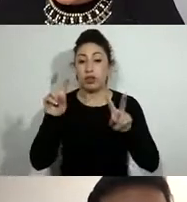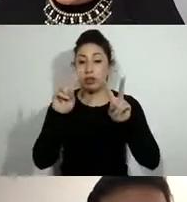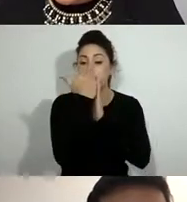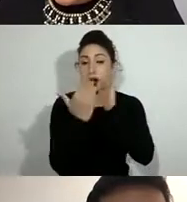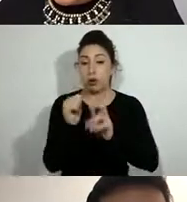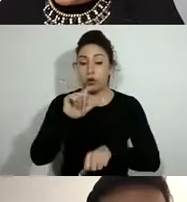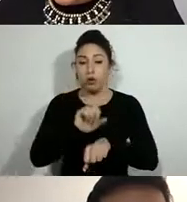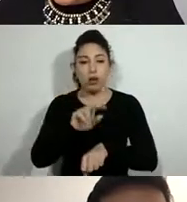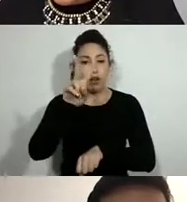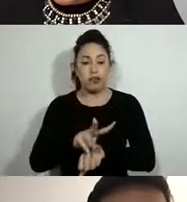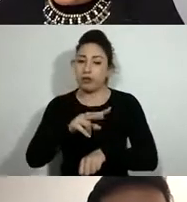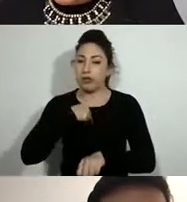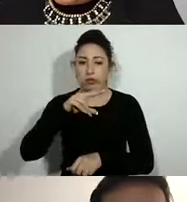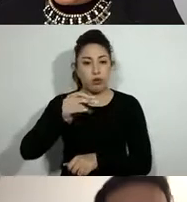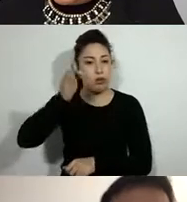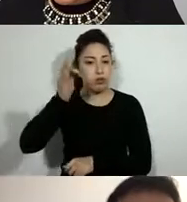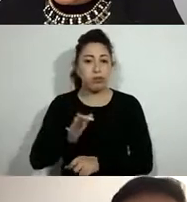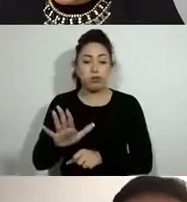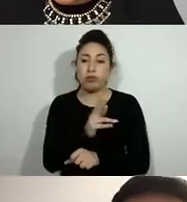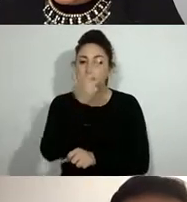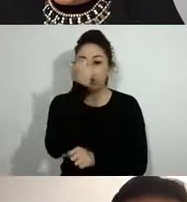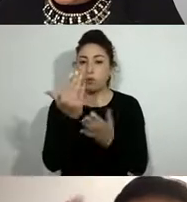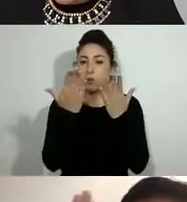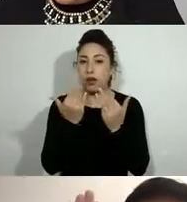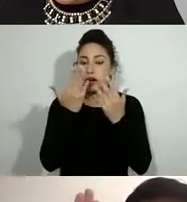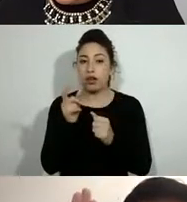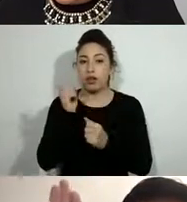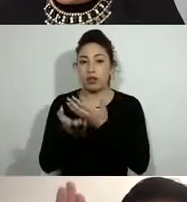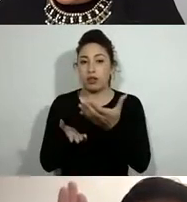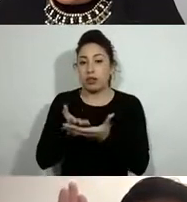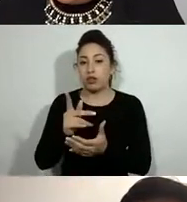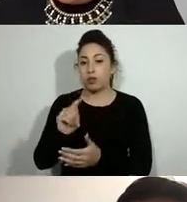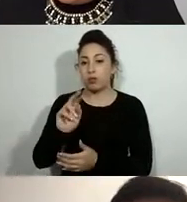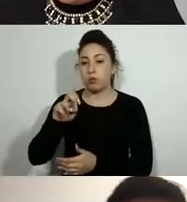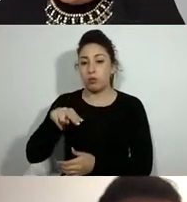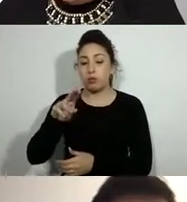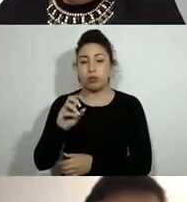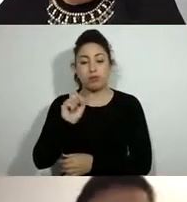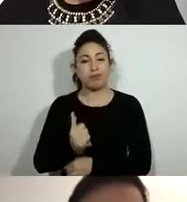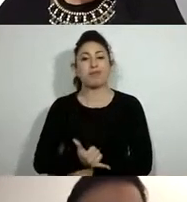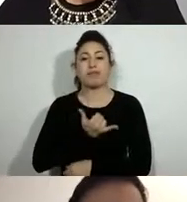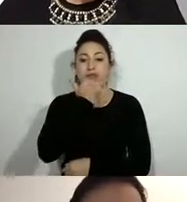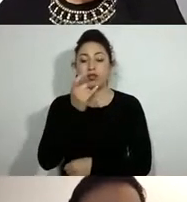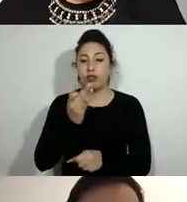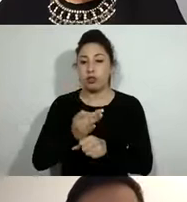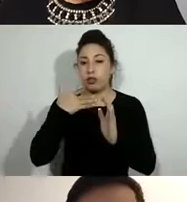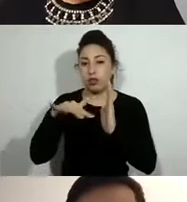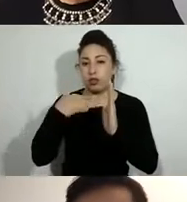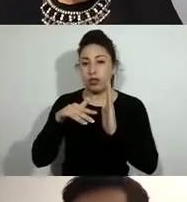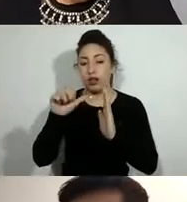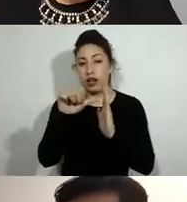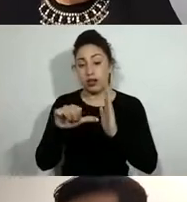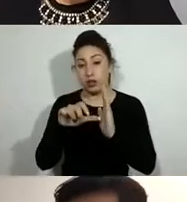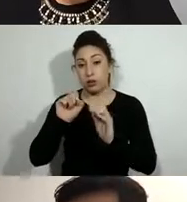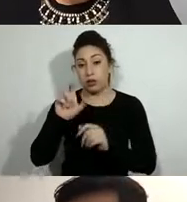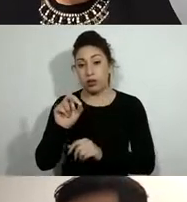ni remotamente fundado el turno. El turno es equivocado. Han dado la lectura a la fracción 30 del artículo 32